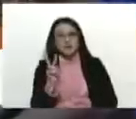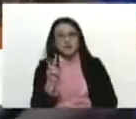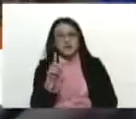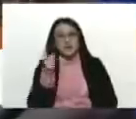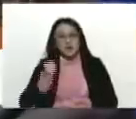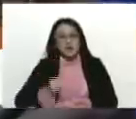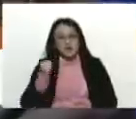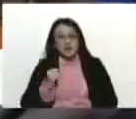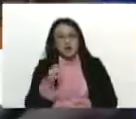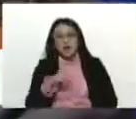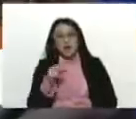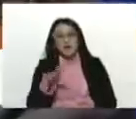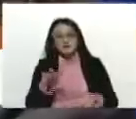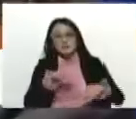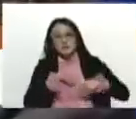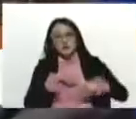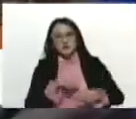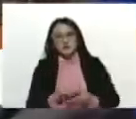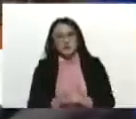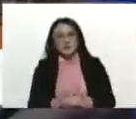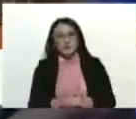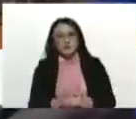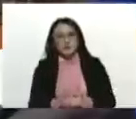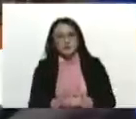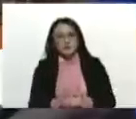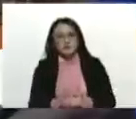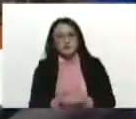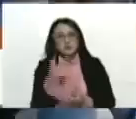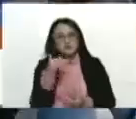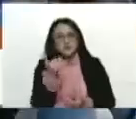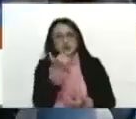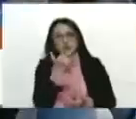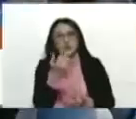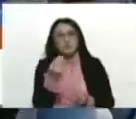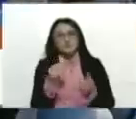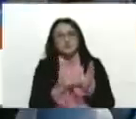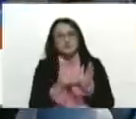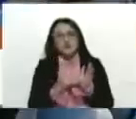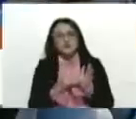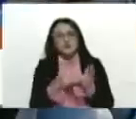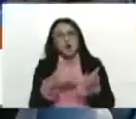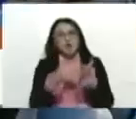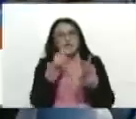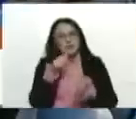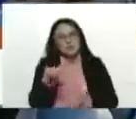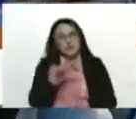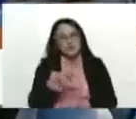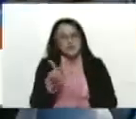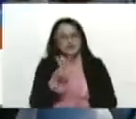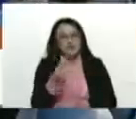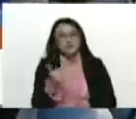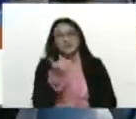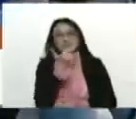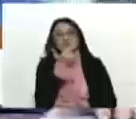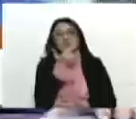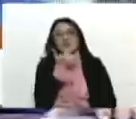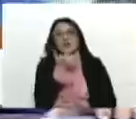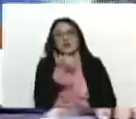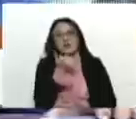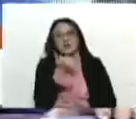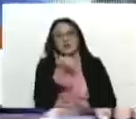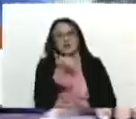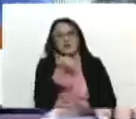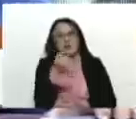insisten en no aceptarlo por eso se equivocan tanto con este pueblo se equivocó